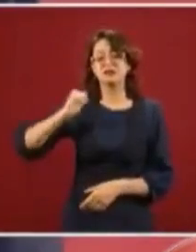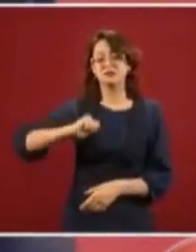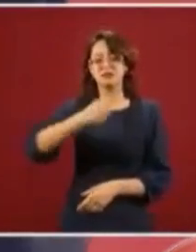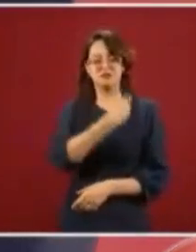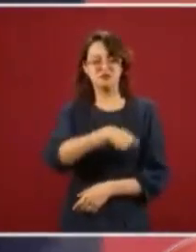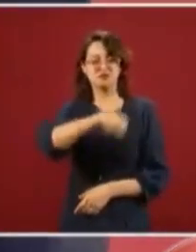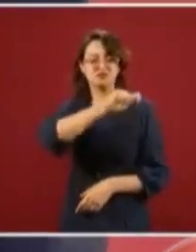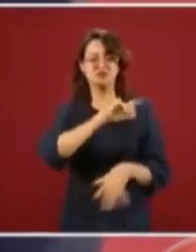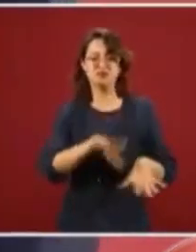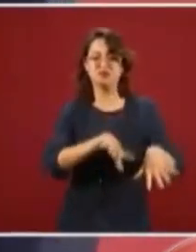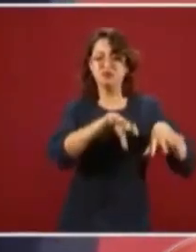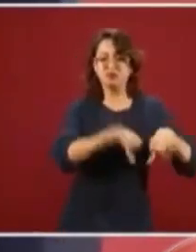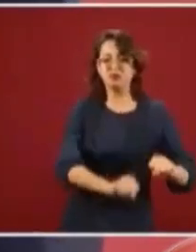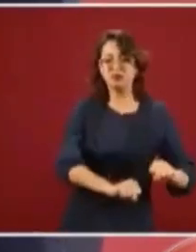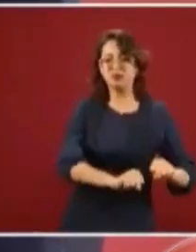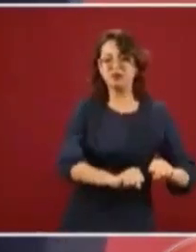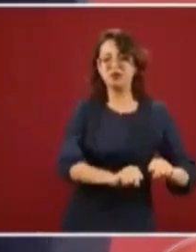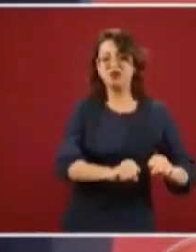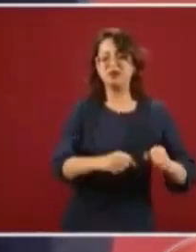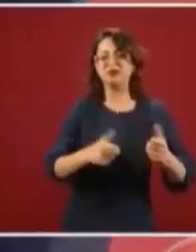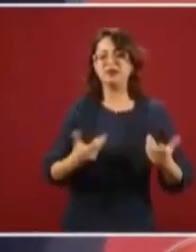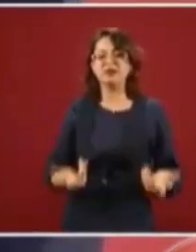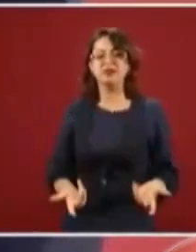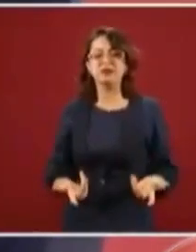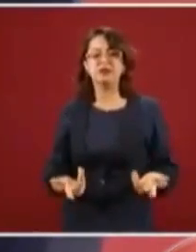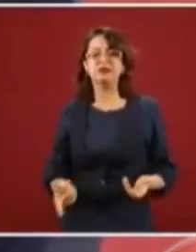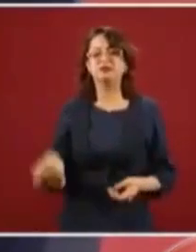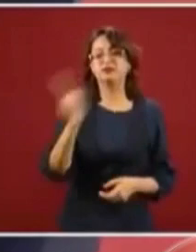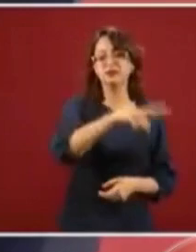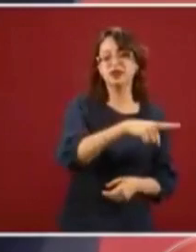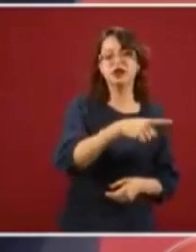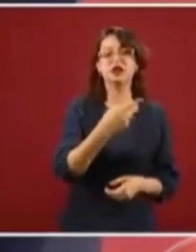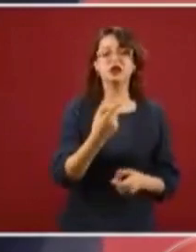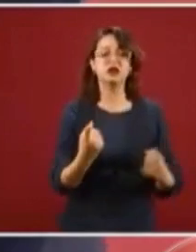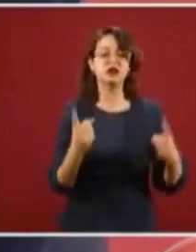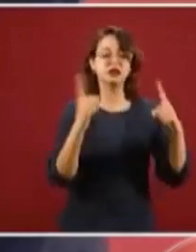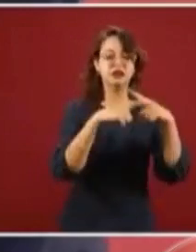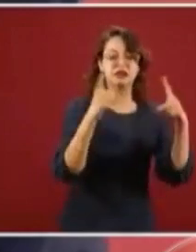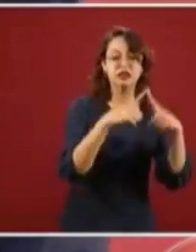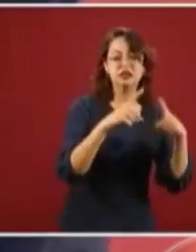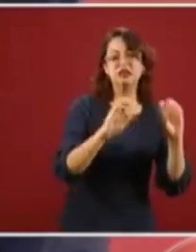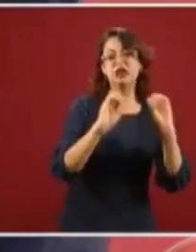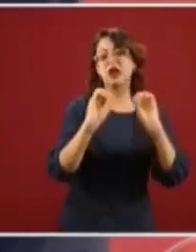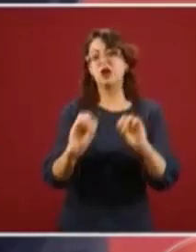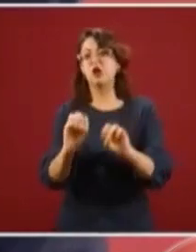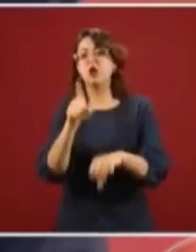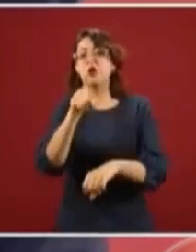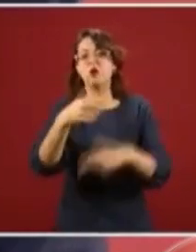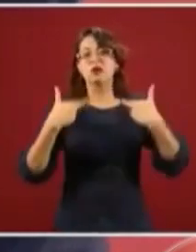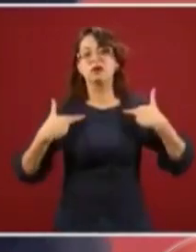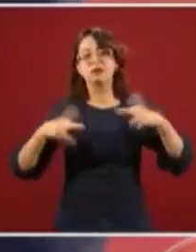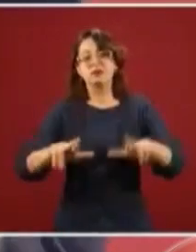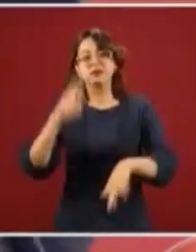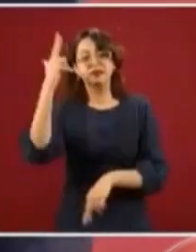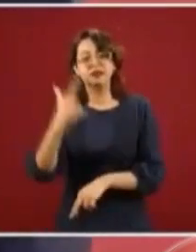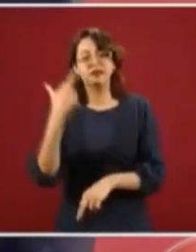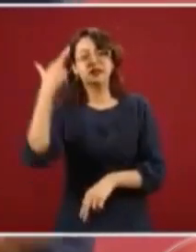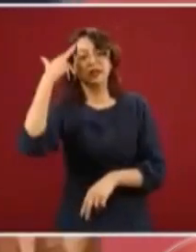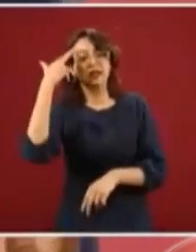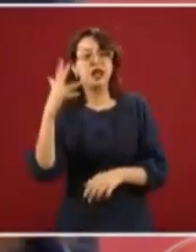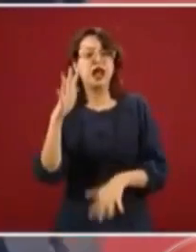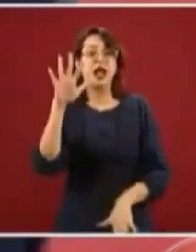El poder o lo tenía el arzobispo o lo tenía el virrey. Y a veces se